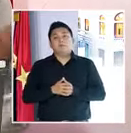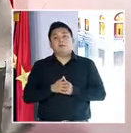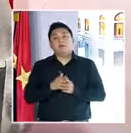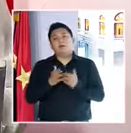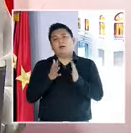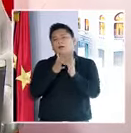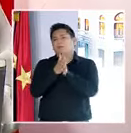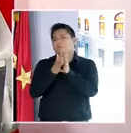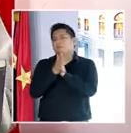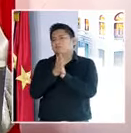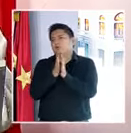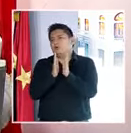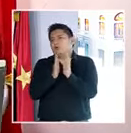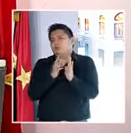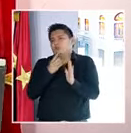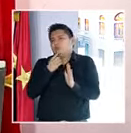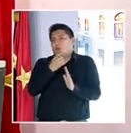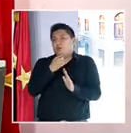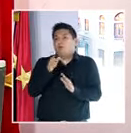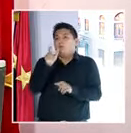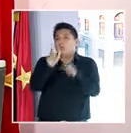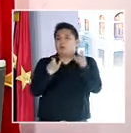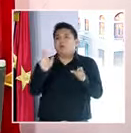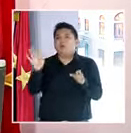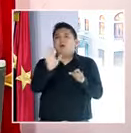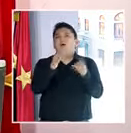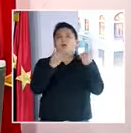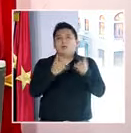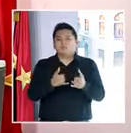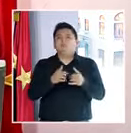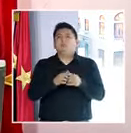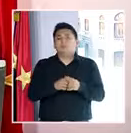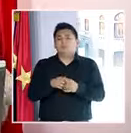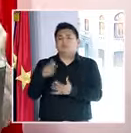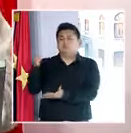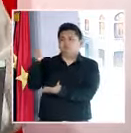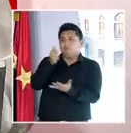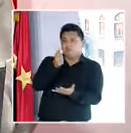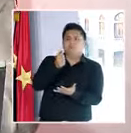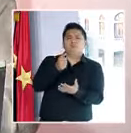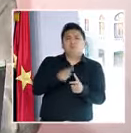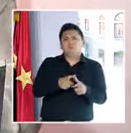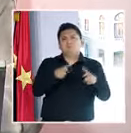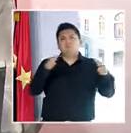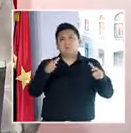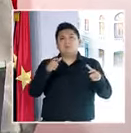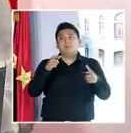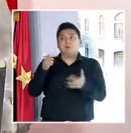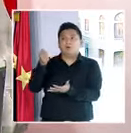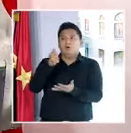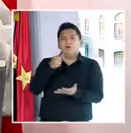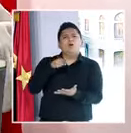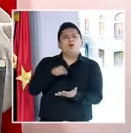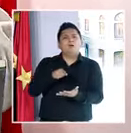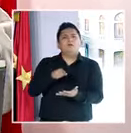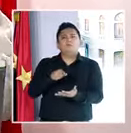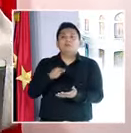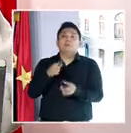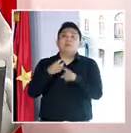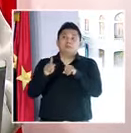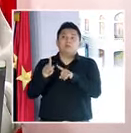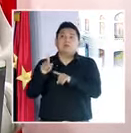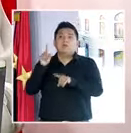Quiero simplemente compartir con ustedes el incremento de los recursos en algunos de los rubros de los ingresos